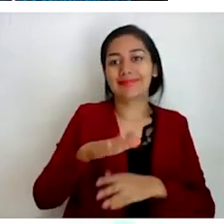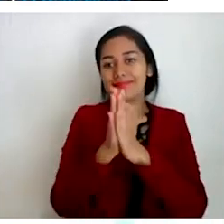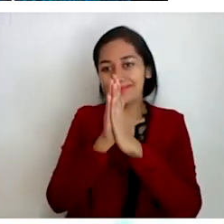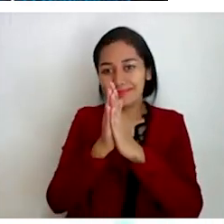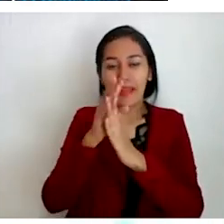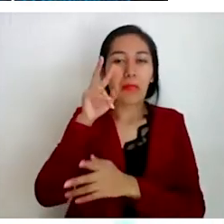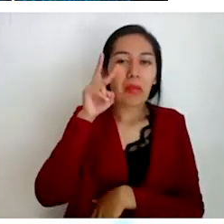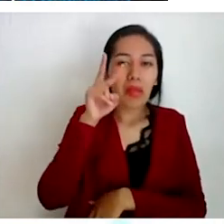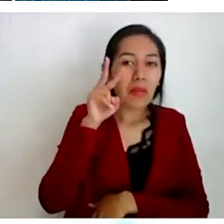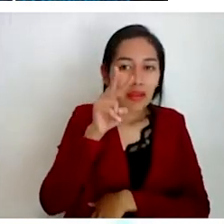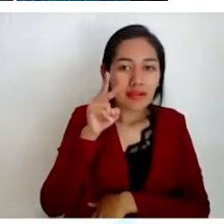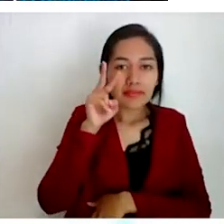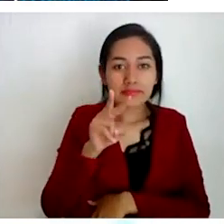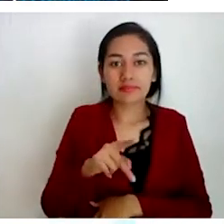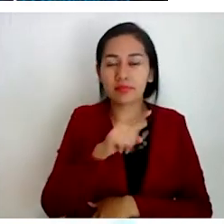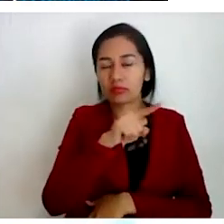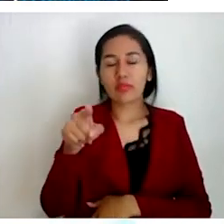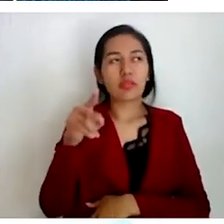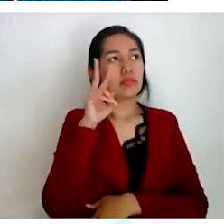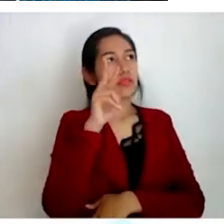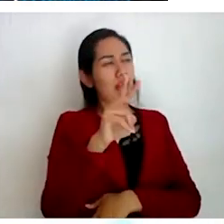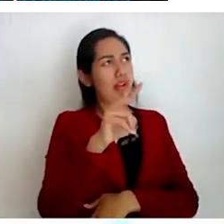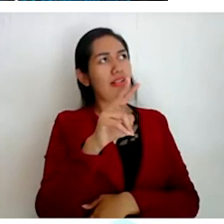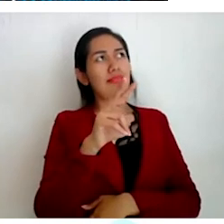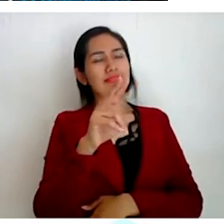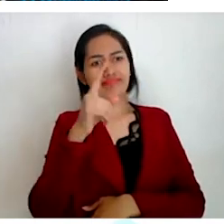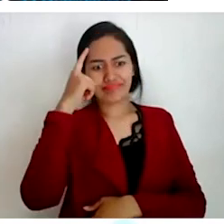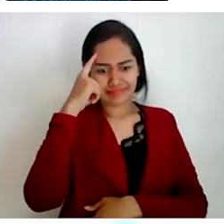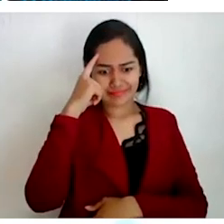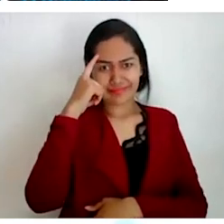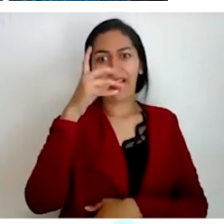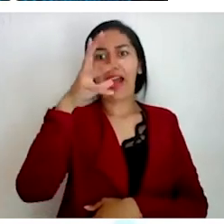bien importante. Les cambia su cultura visual.